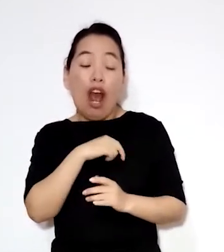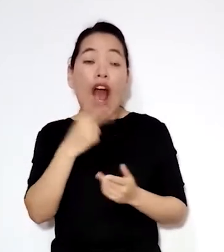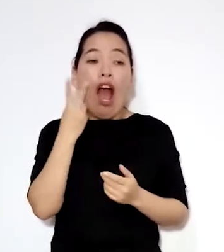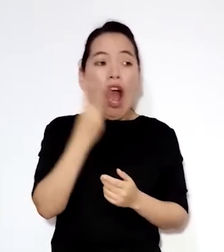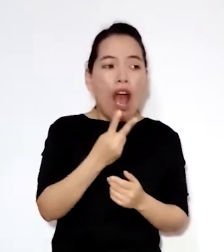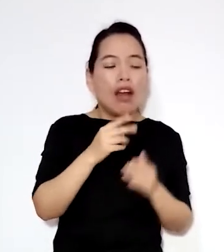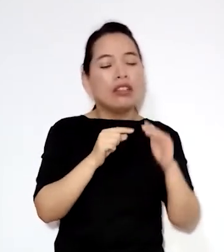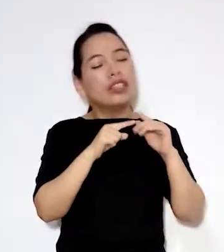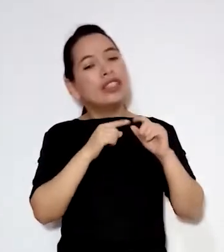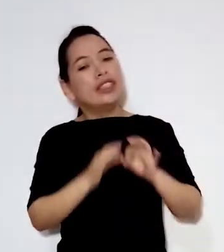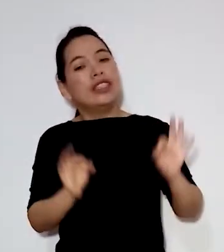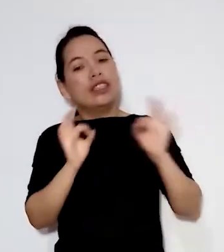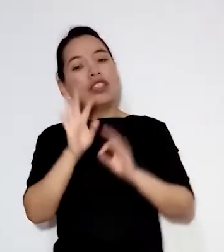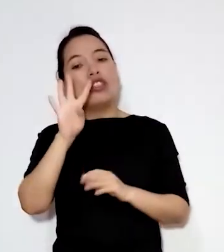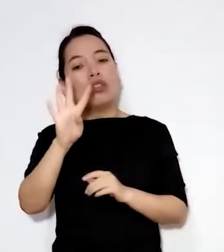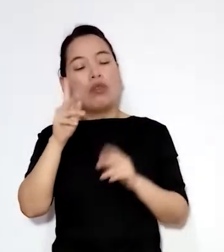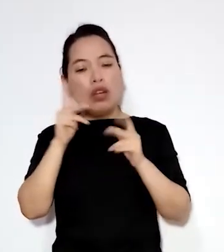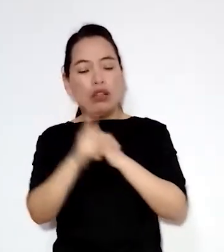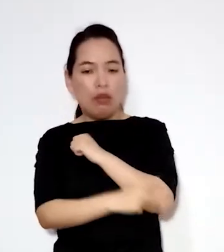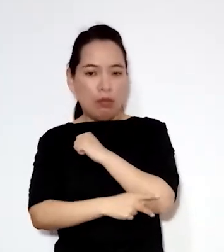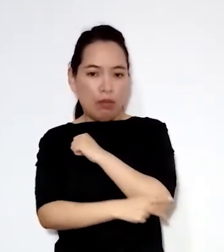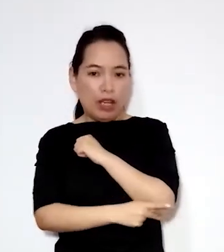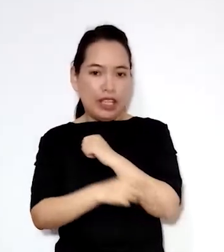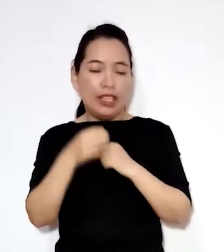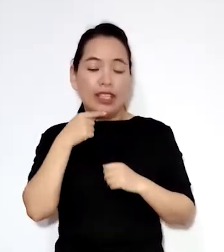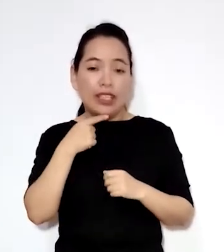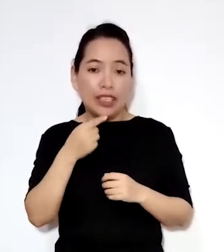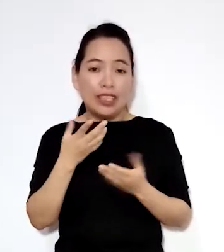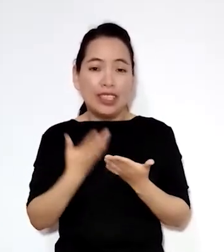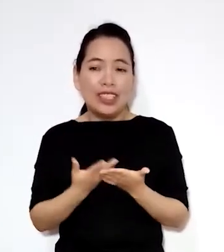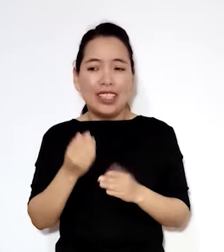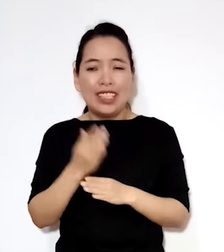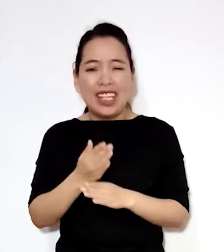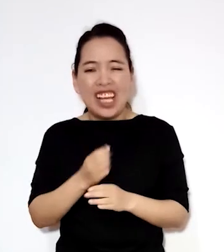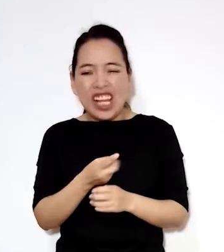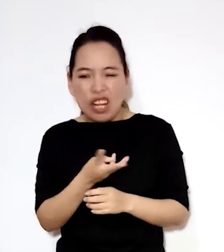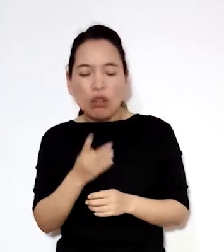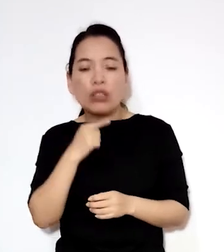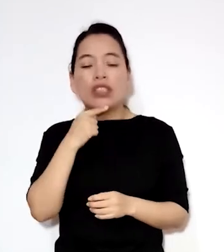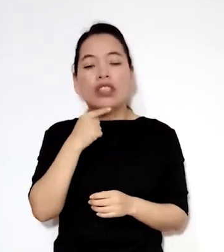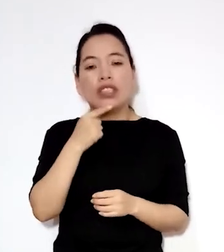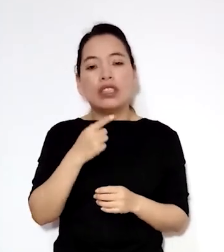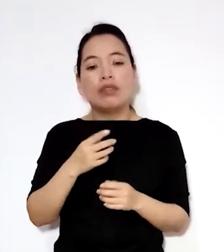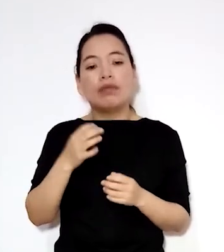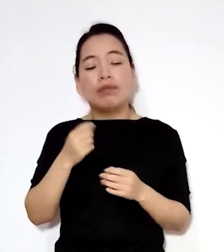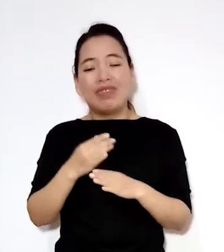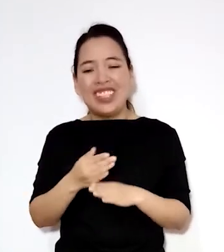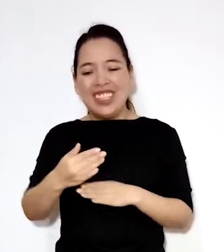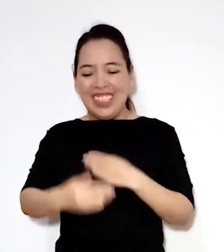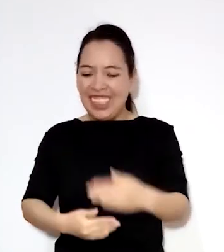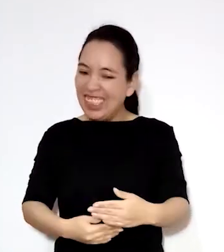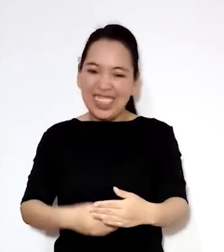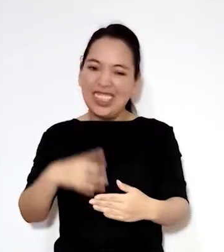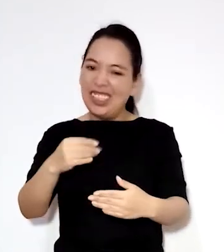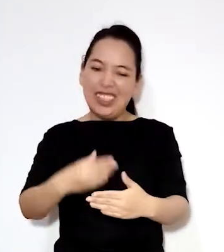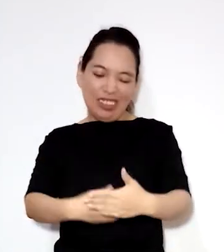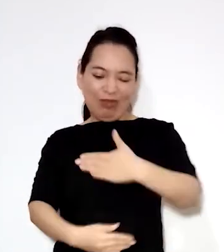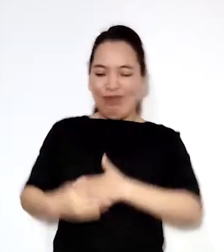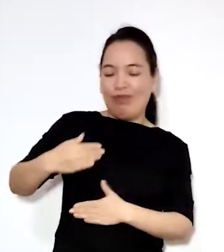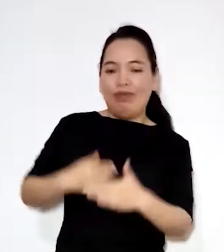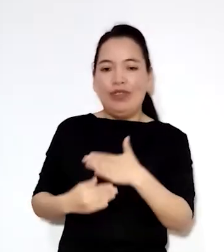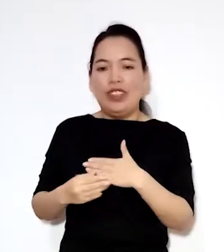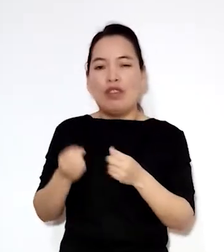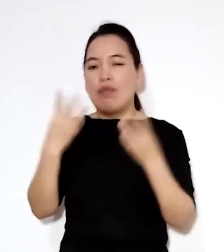queremos observar que en estos 4 países los respondientes nos comentaron de retrocesos en realidad.